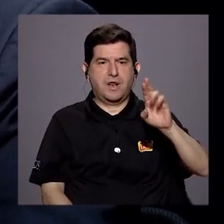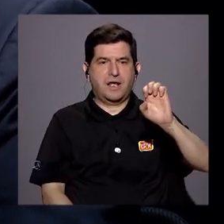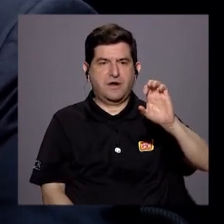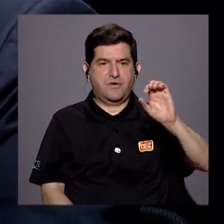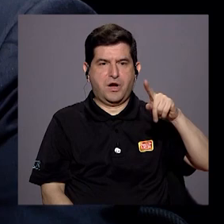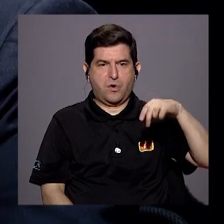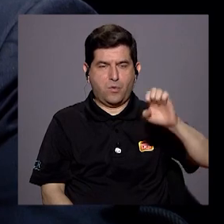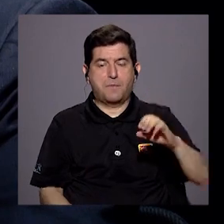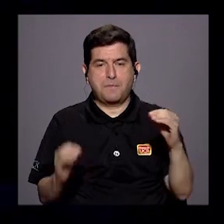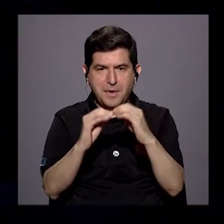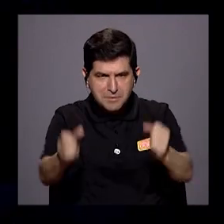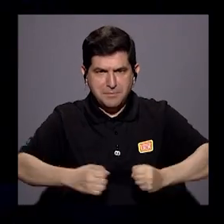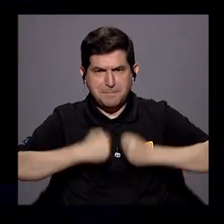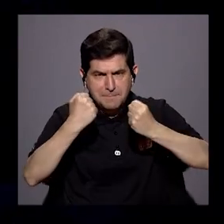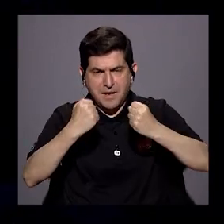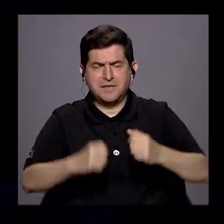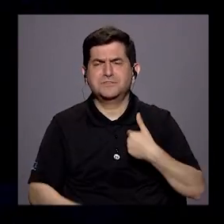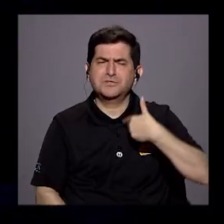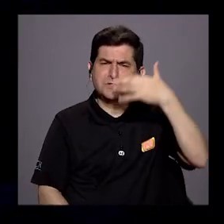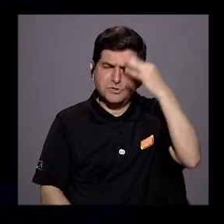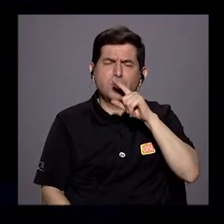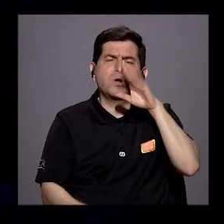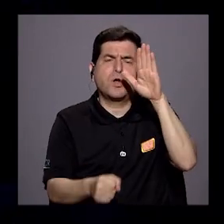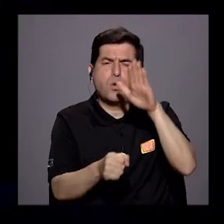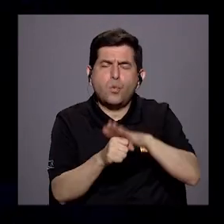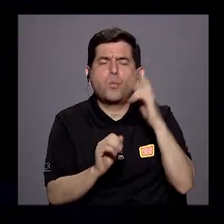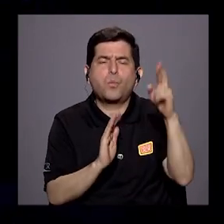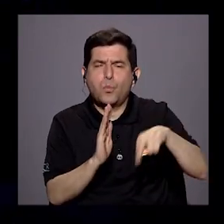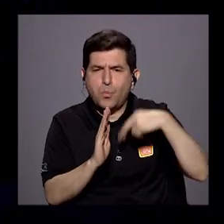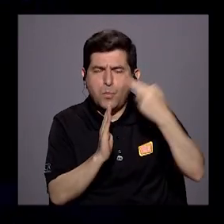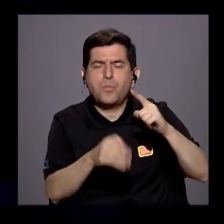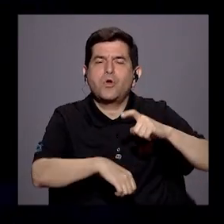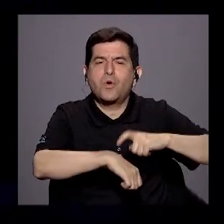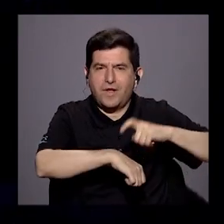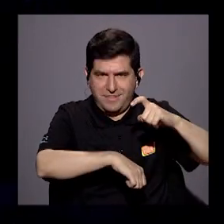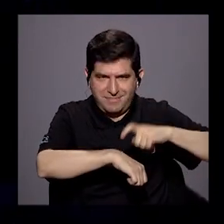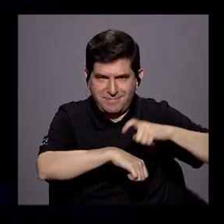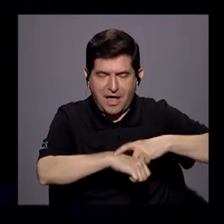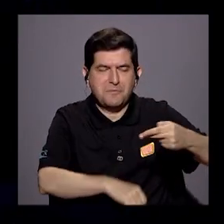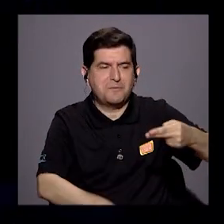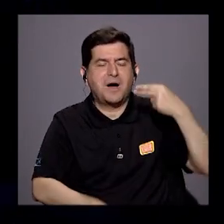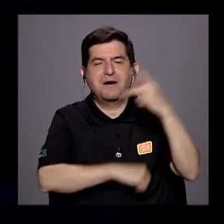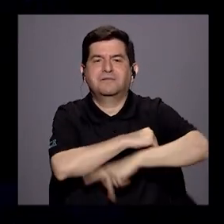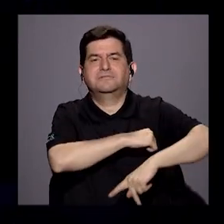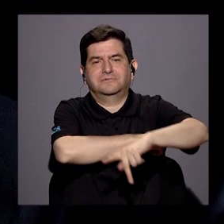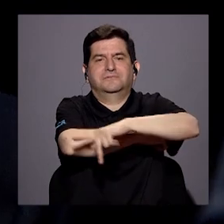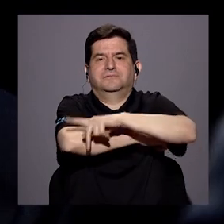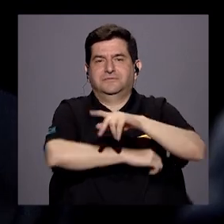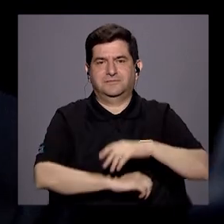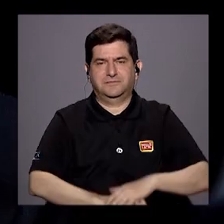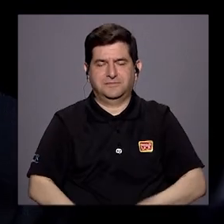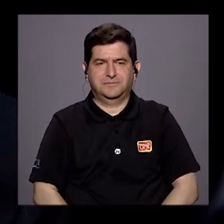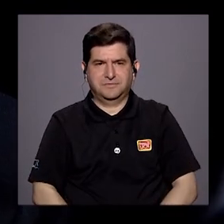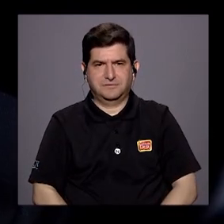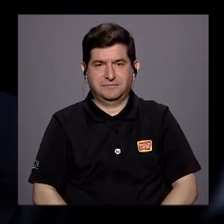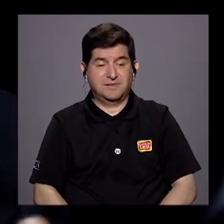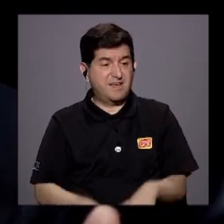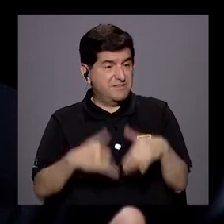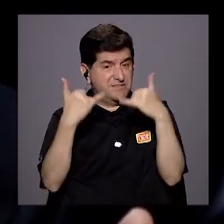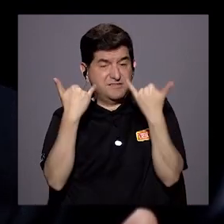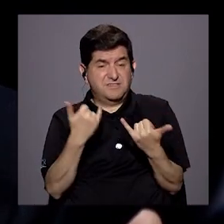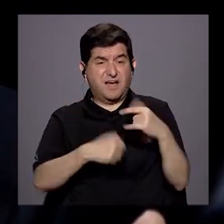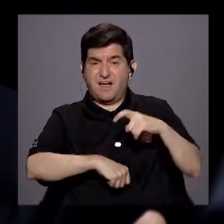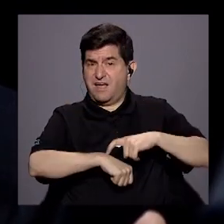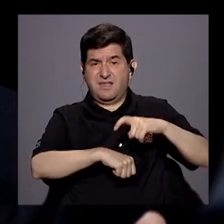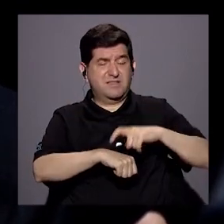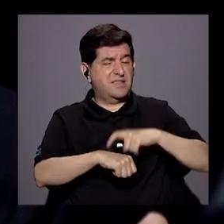que creo esto pues yo creo que cumplió un papel en una etapa en la historia del país y que ya